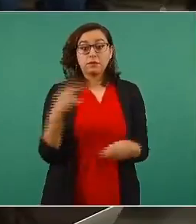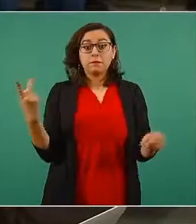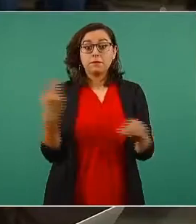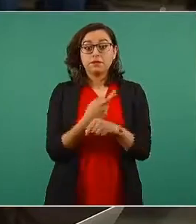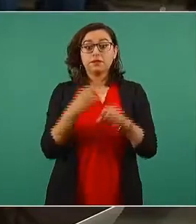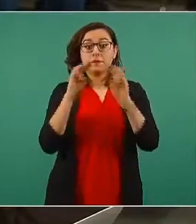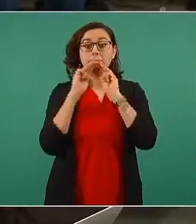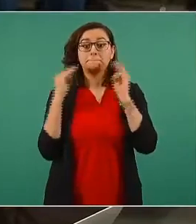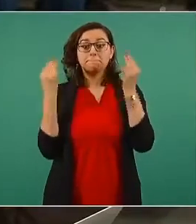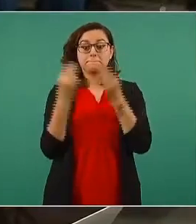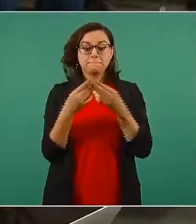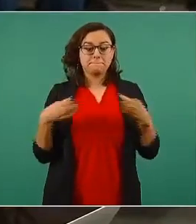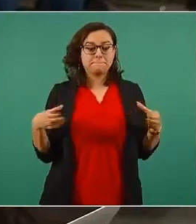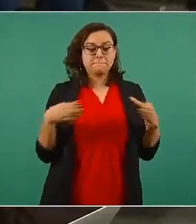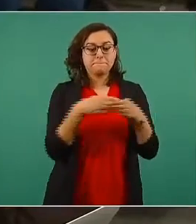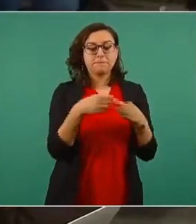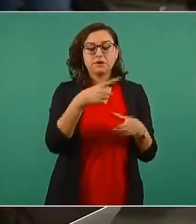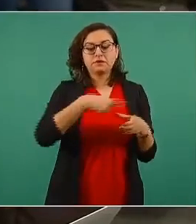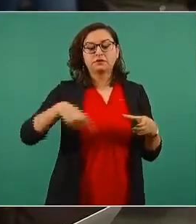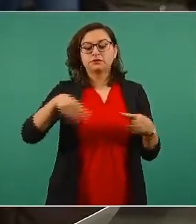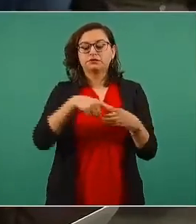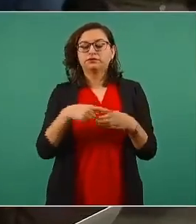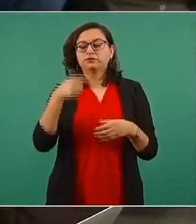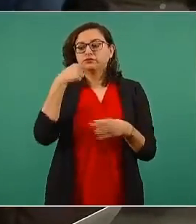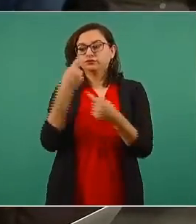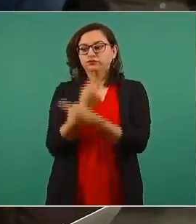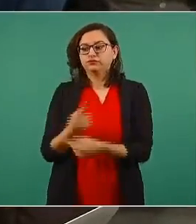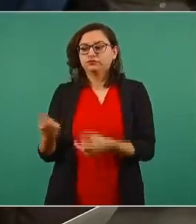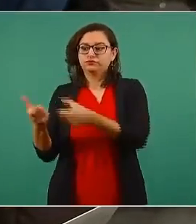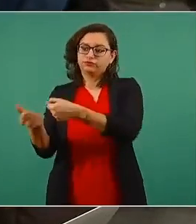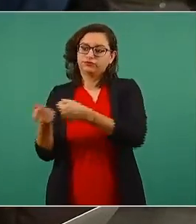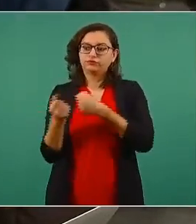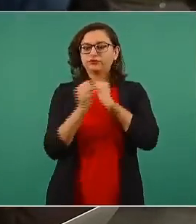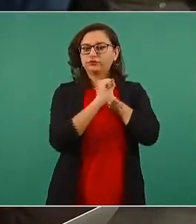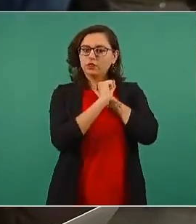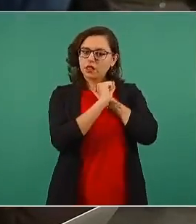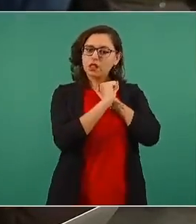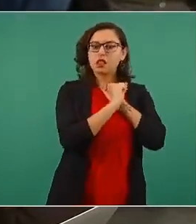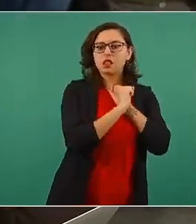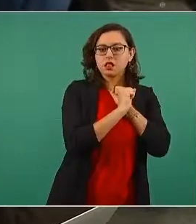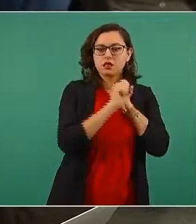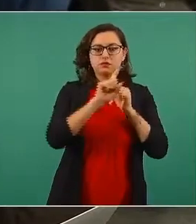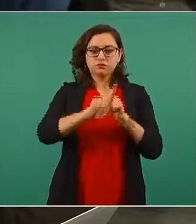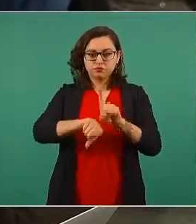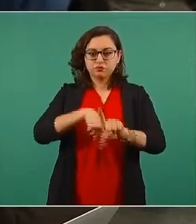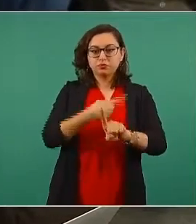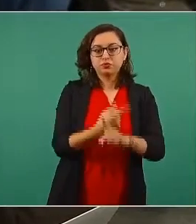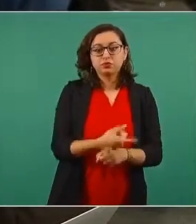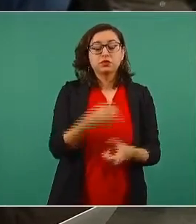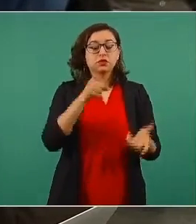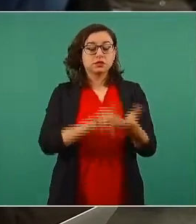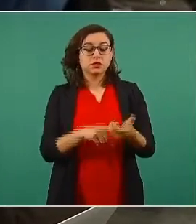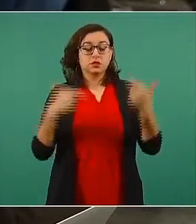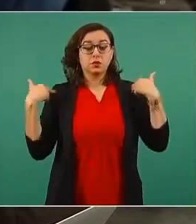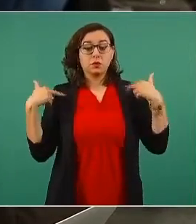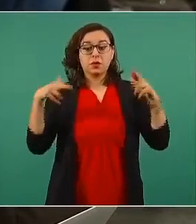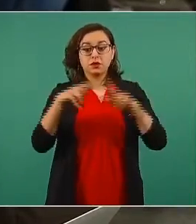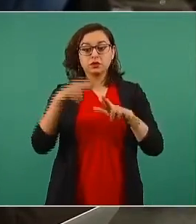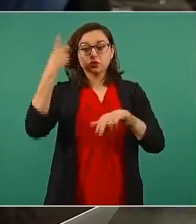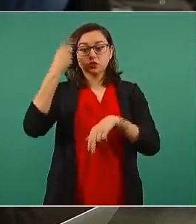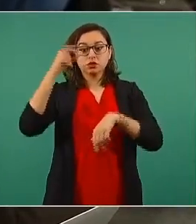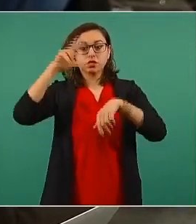delincuencia dedicados a la explotación sexual organizada, donde participan maestros, directivos de